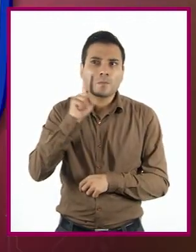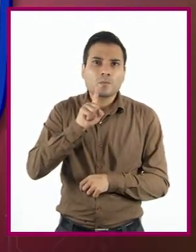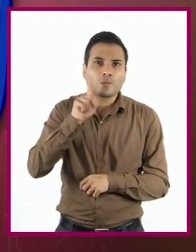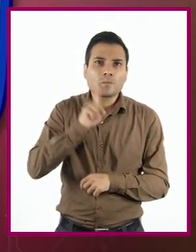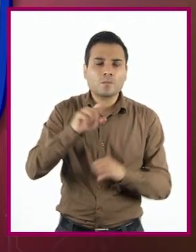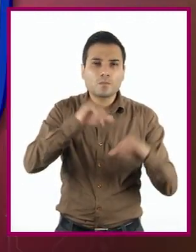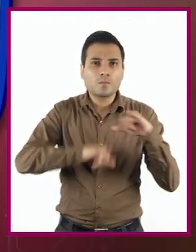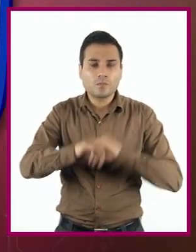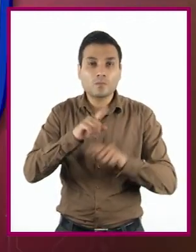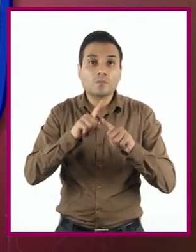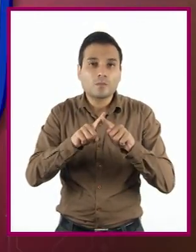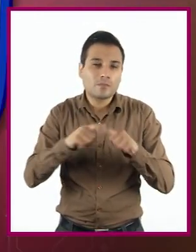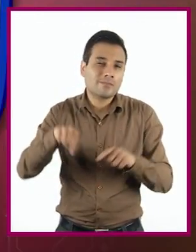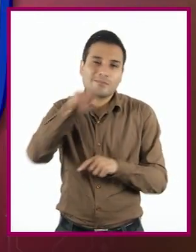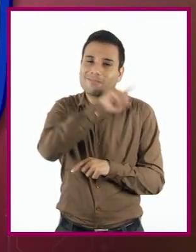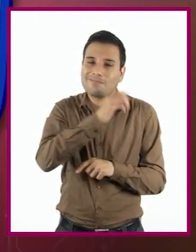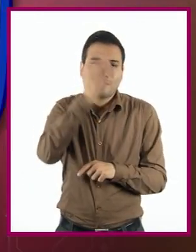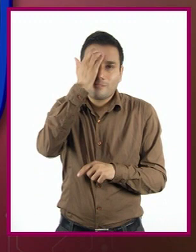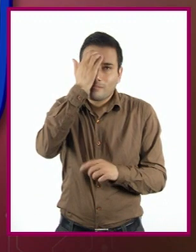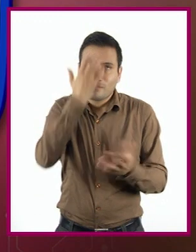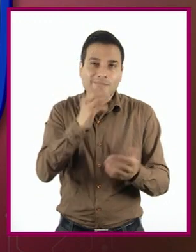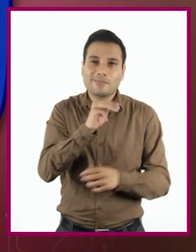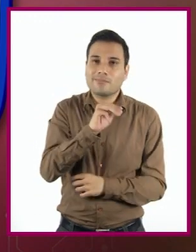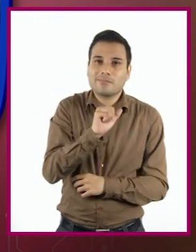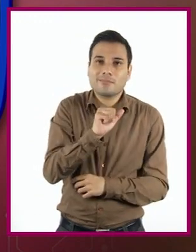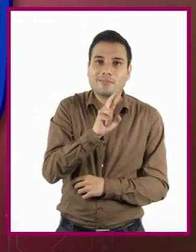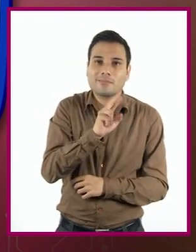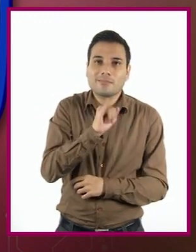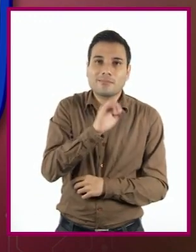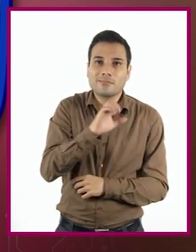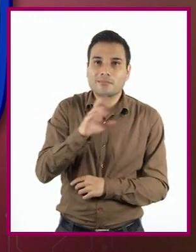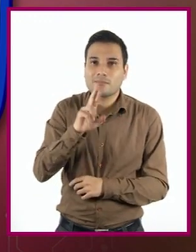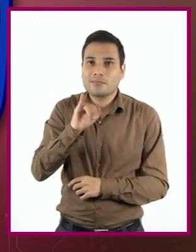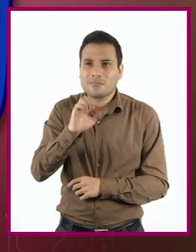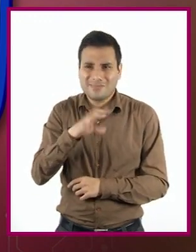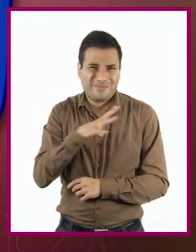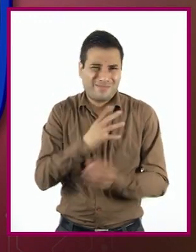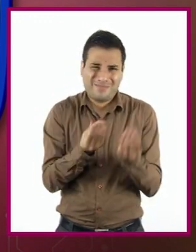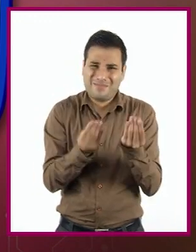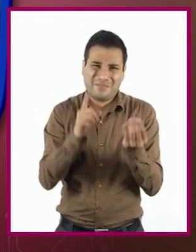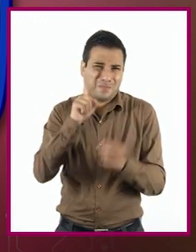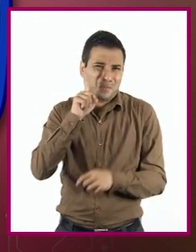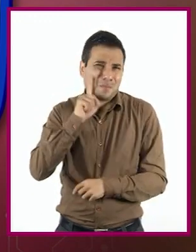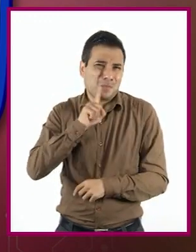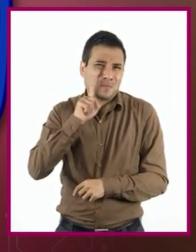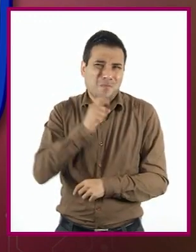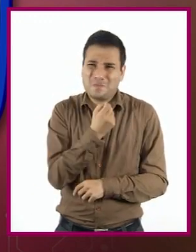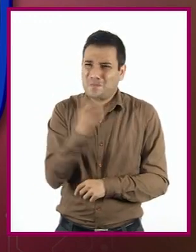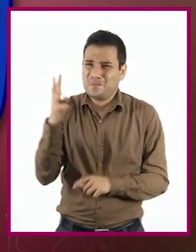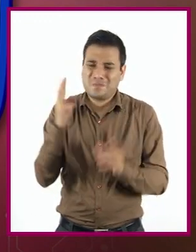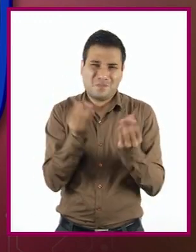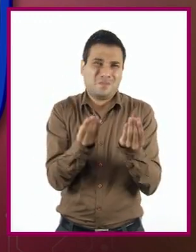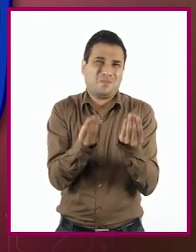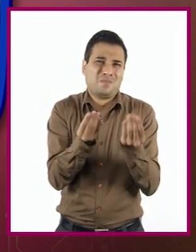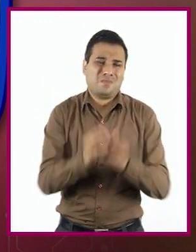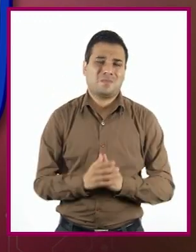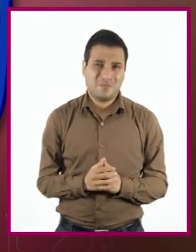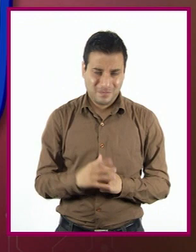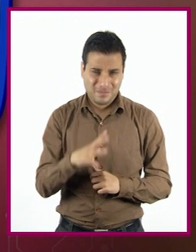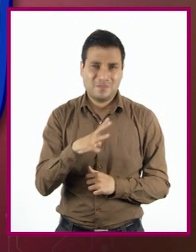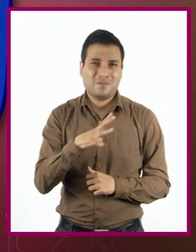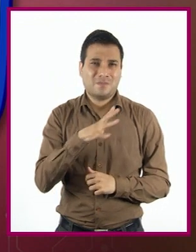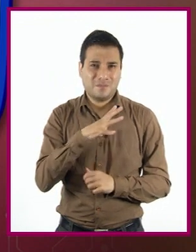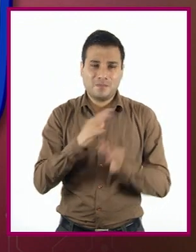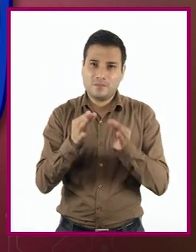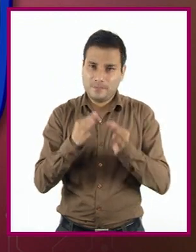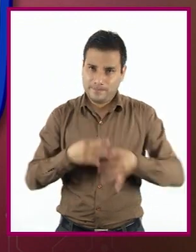nos ocurre decir Marie Curie, pero hay un montón de científicas más. Creo que es muy importante